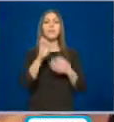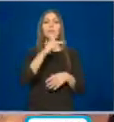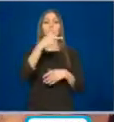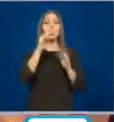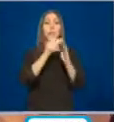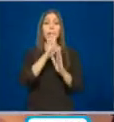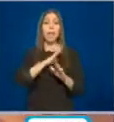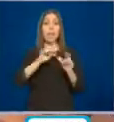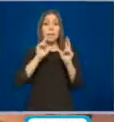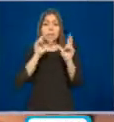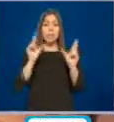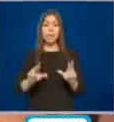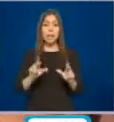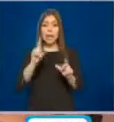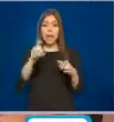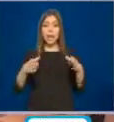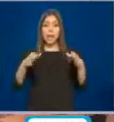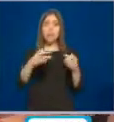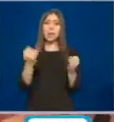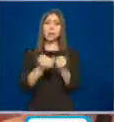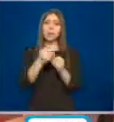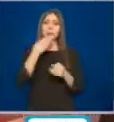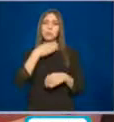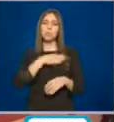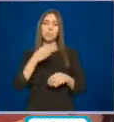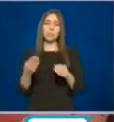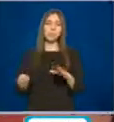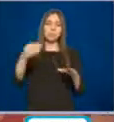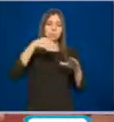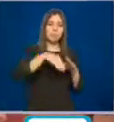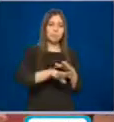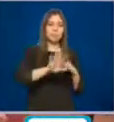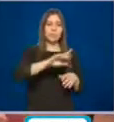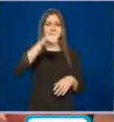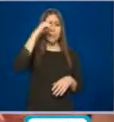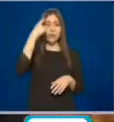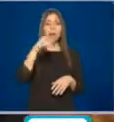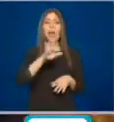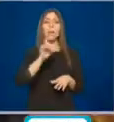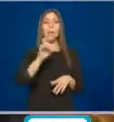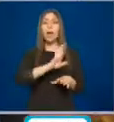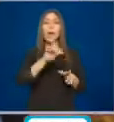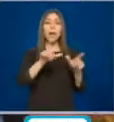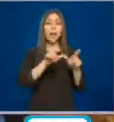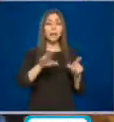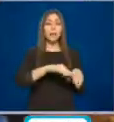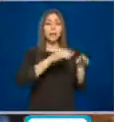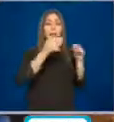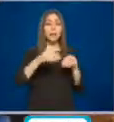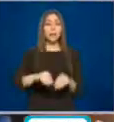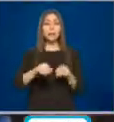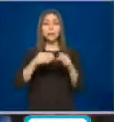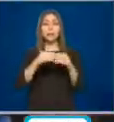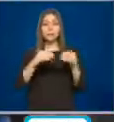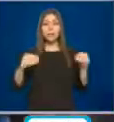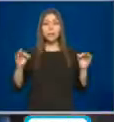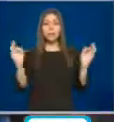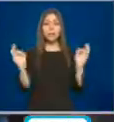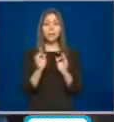mira. Ahora vamos con nuestro relleno frío. Esto ya es muy sencillo, compañeros, y ya acabamos. Con nuestro relleno frío vamos